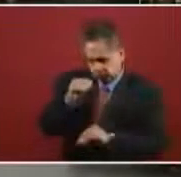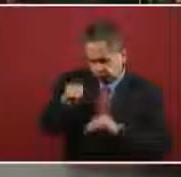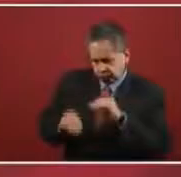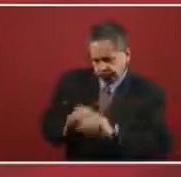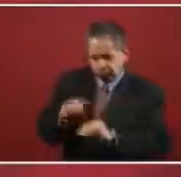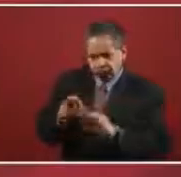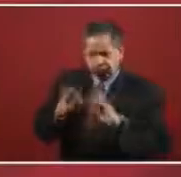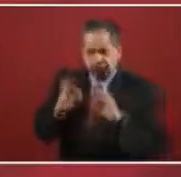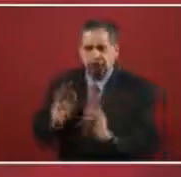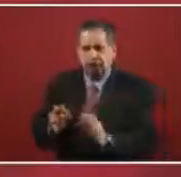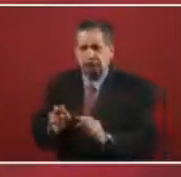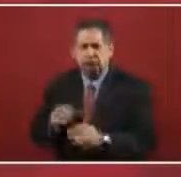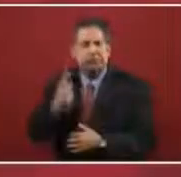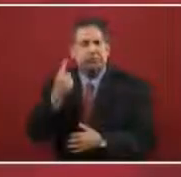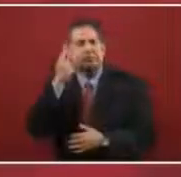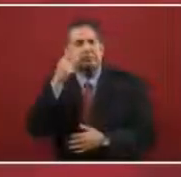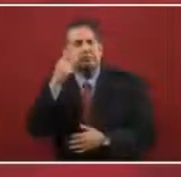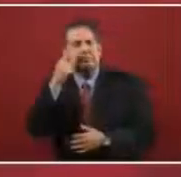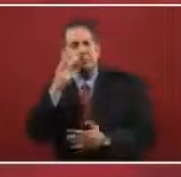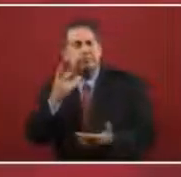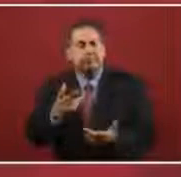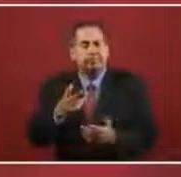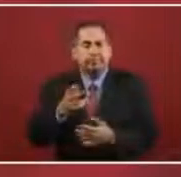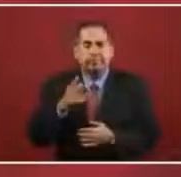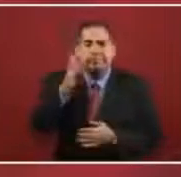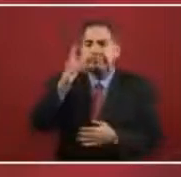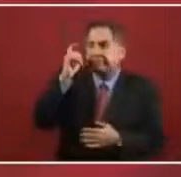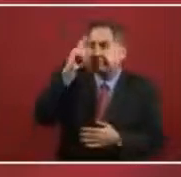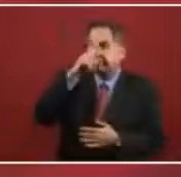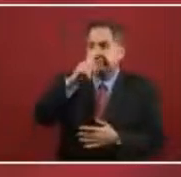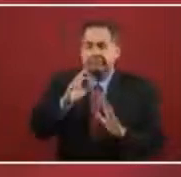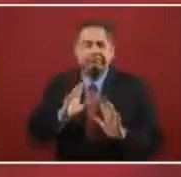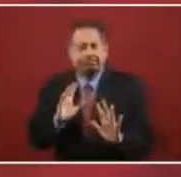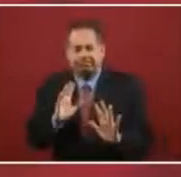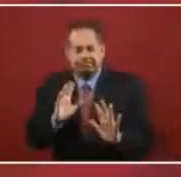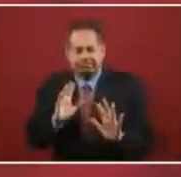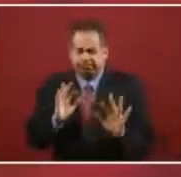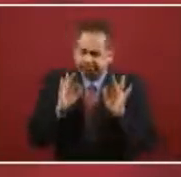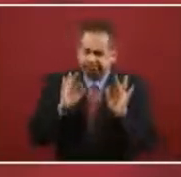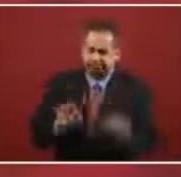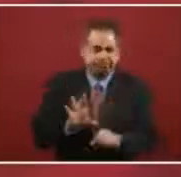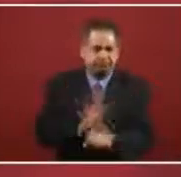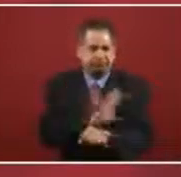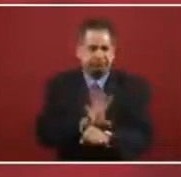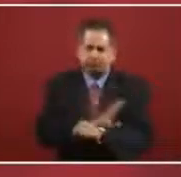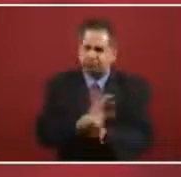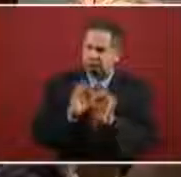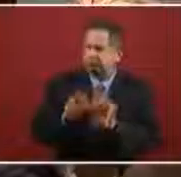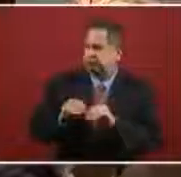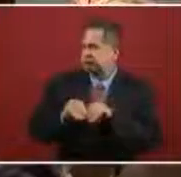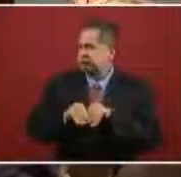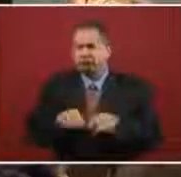no tengamos ninguna dificultad en materia de energía eléctrica.